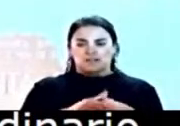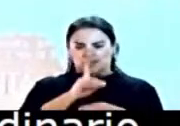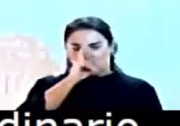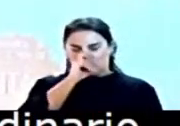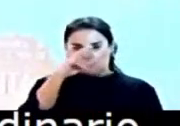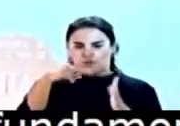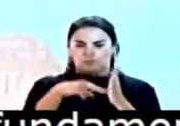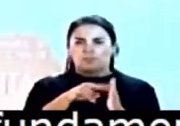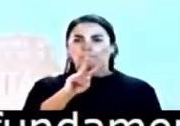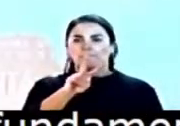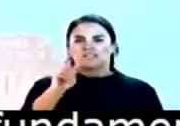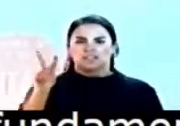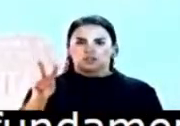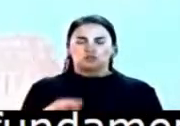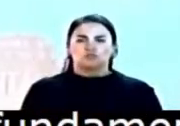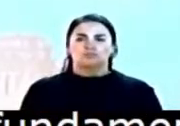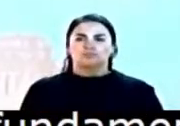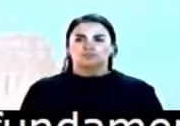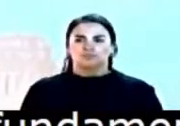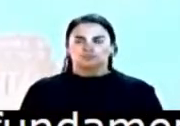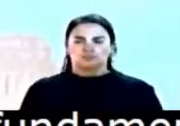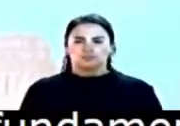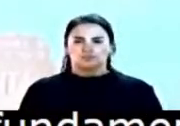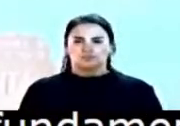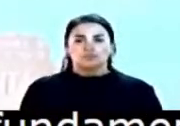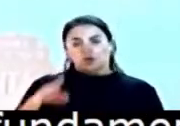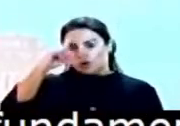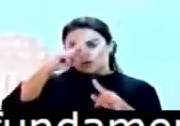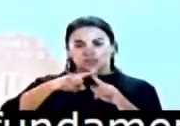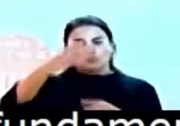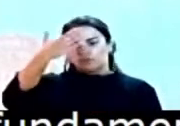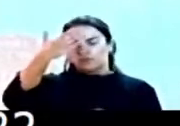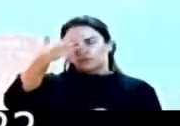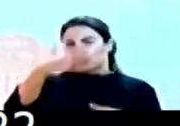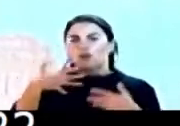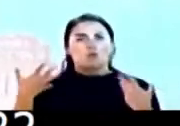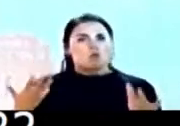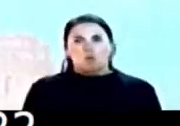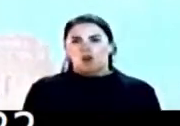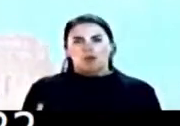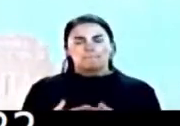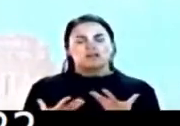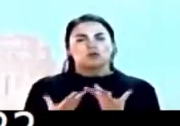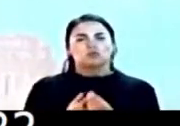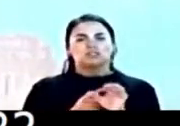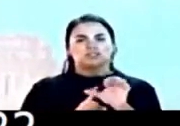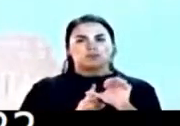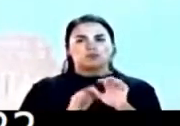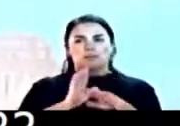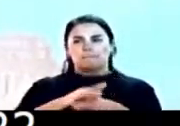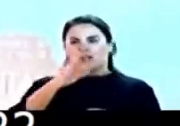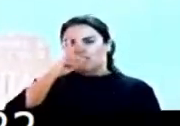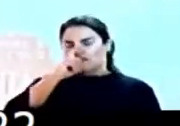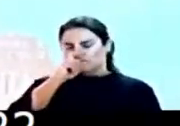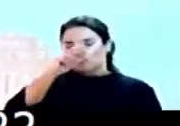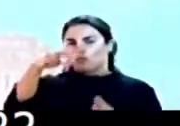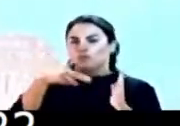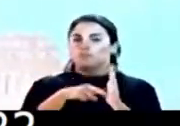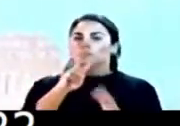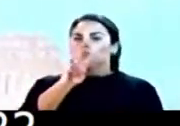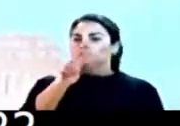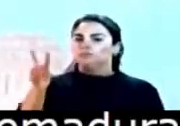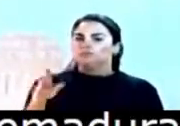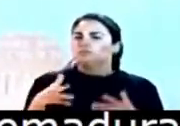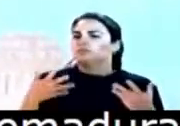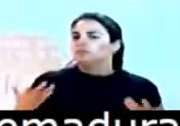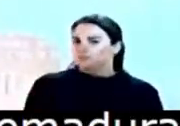año 2022. El objetivo fundamental de la Junta de Extremadura para el año 2022